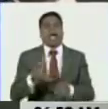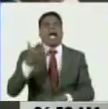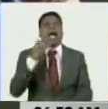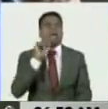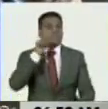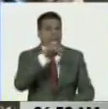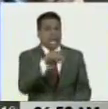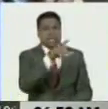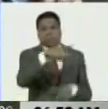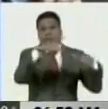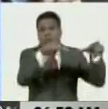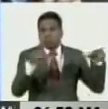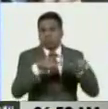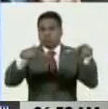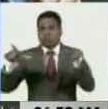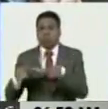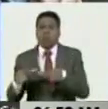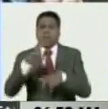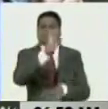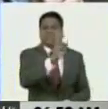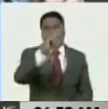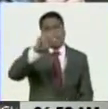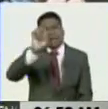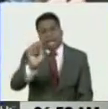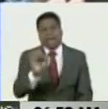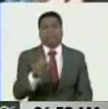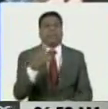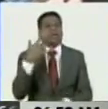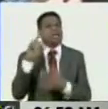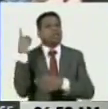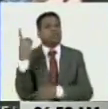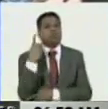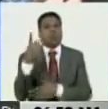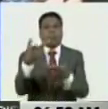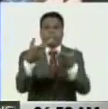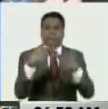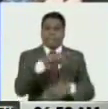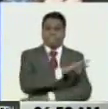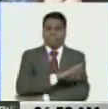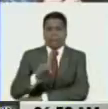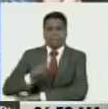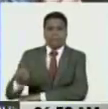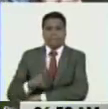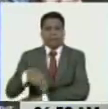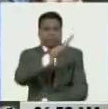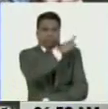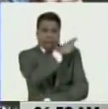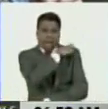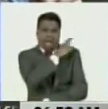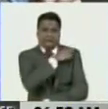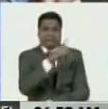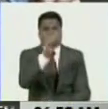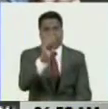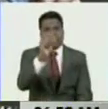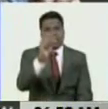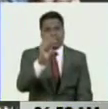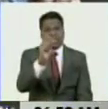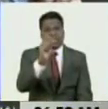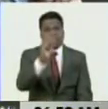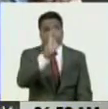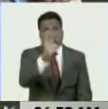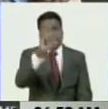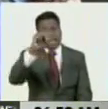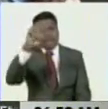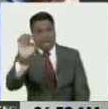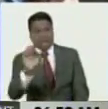ahí en las sedes de los consejos electorales regionales y simplemente tienen que recibir la orden de la rectora Tevisay Lucena y del directorio de este Consejo Nacional